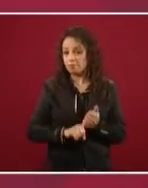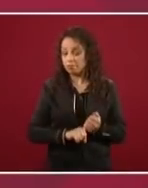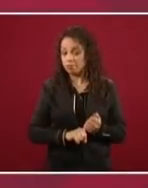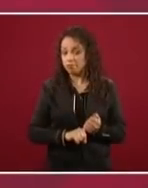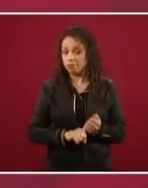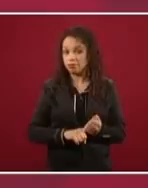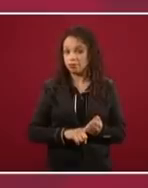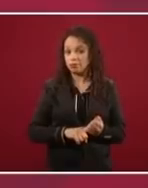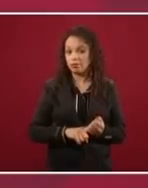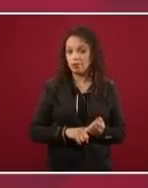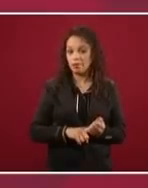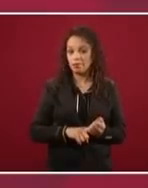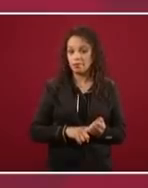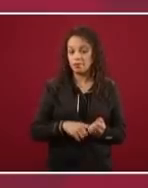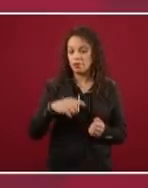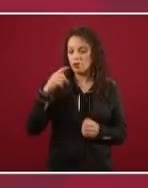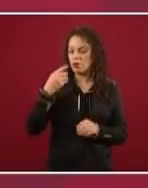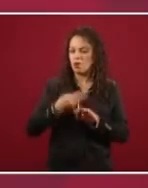y retrógradas